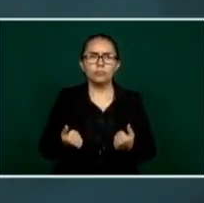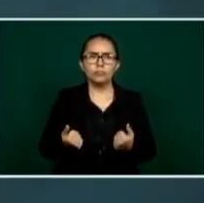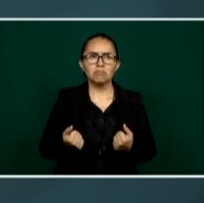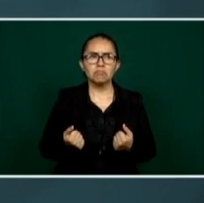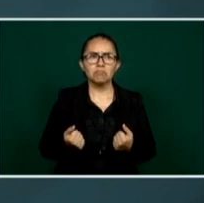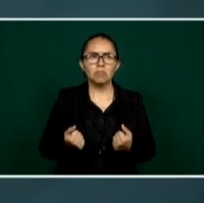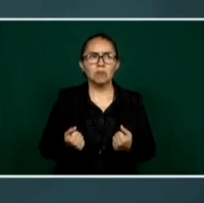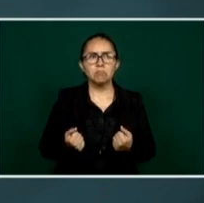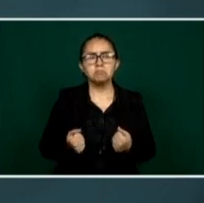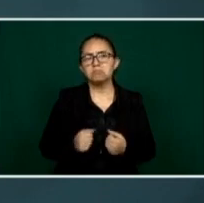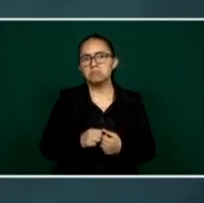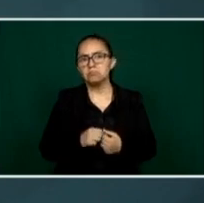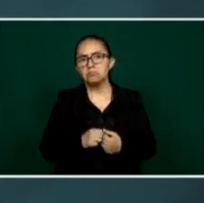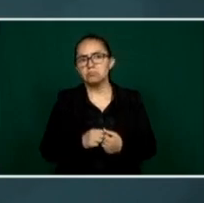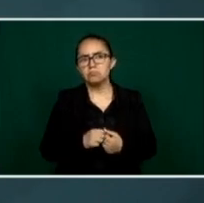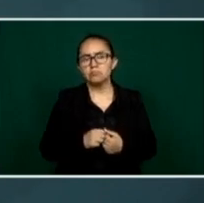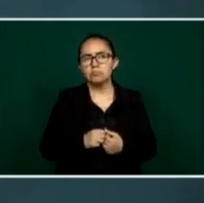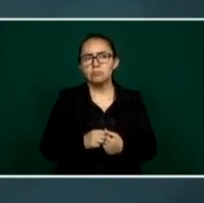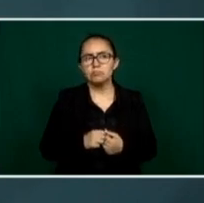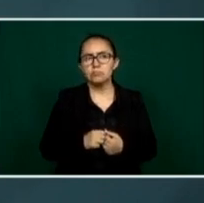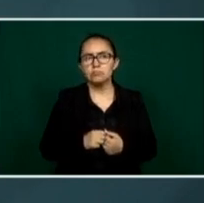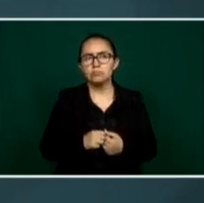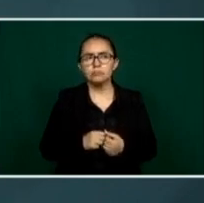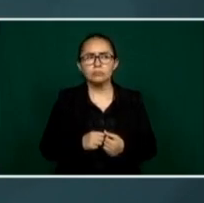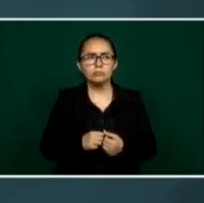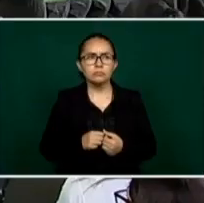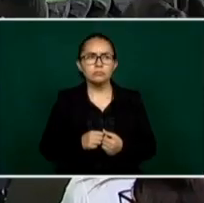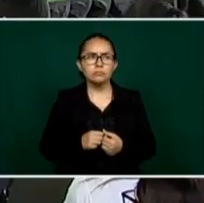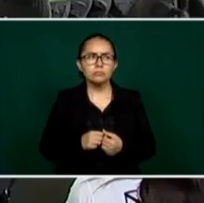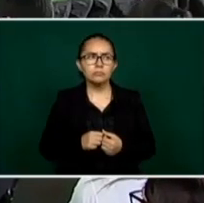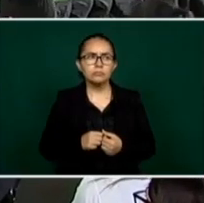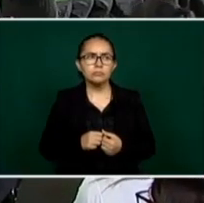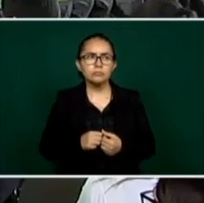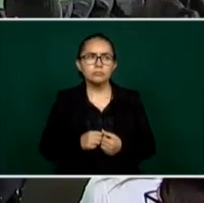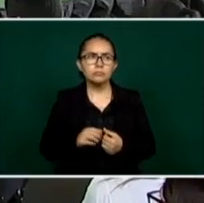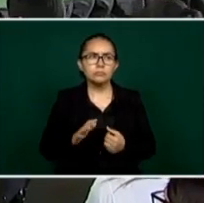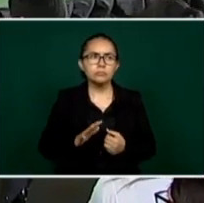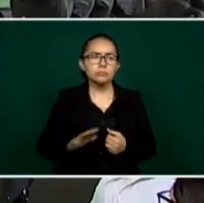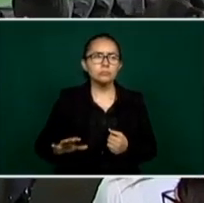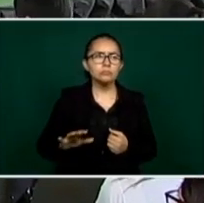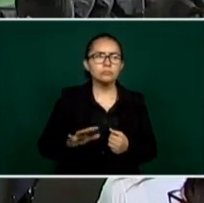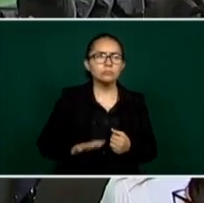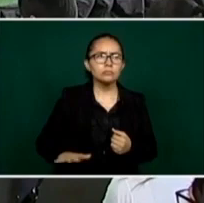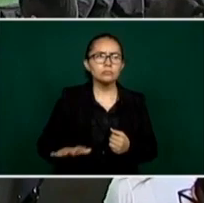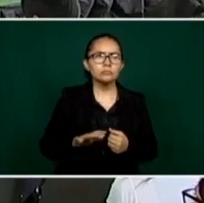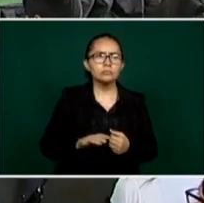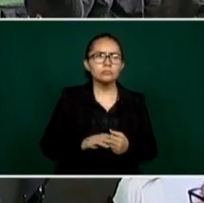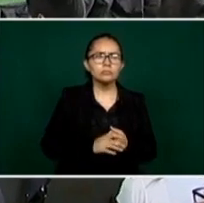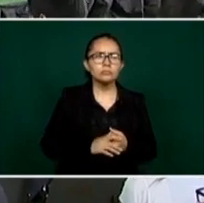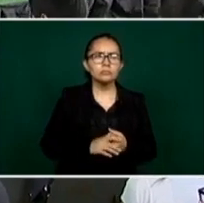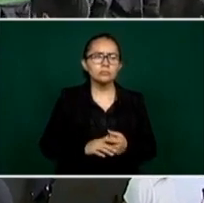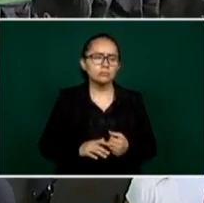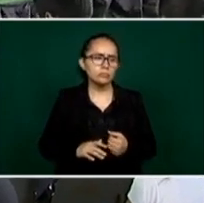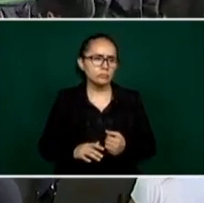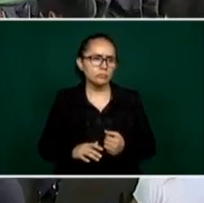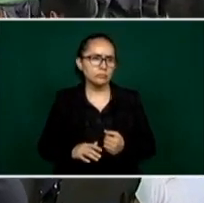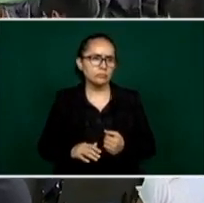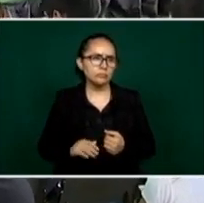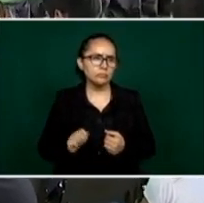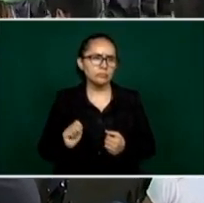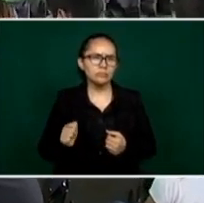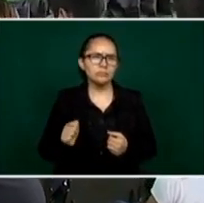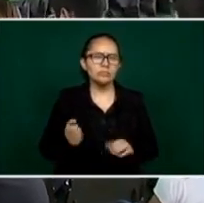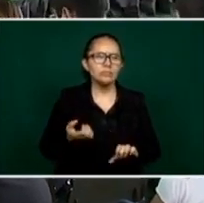profesionalismo en los cuerpos del Estado que